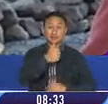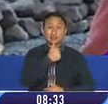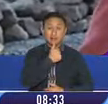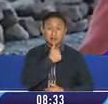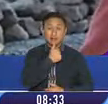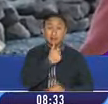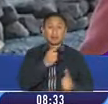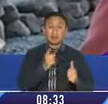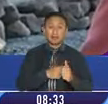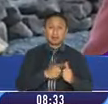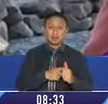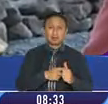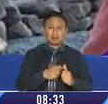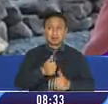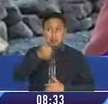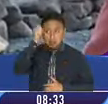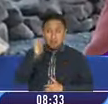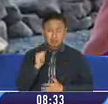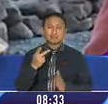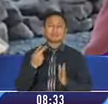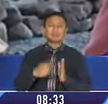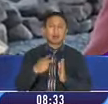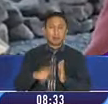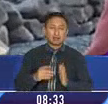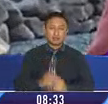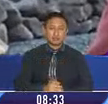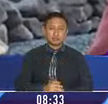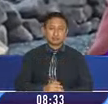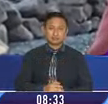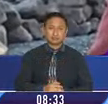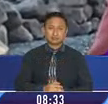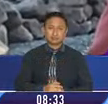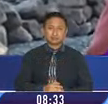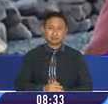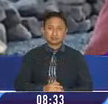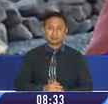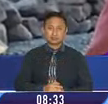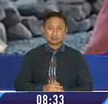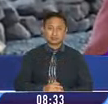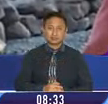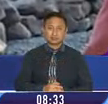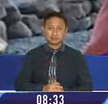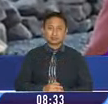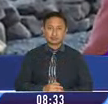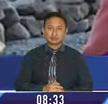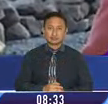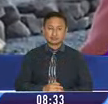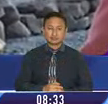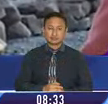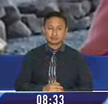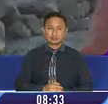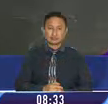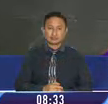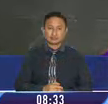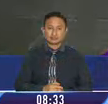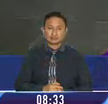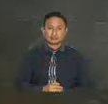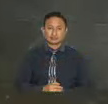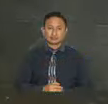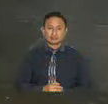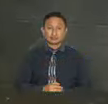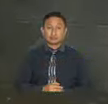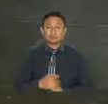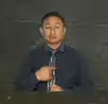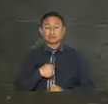a observar o vamos a presentar la siguiente nota que recogimos el día de ayer. Veamos. Yo le